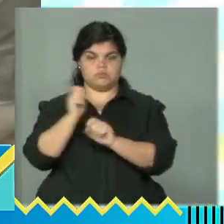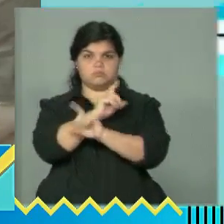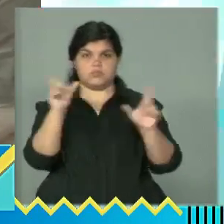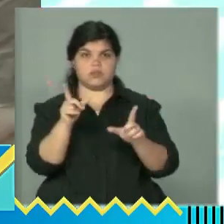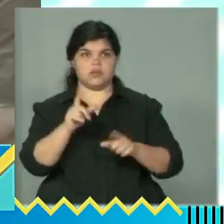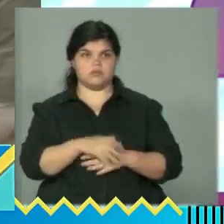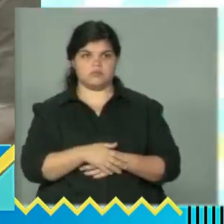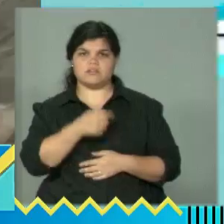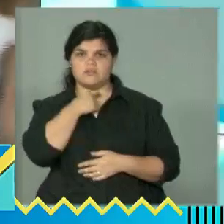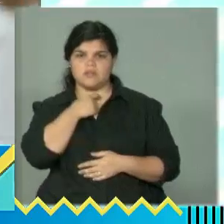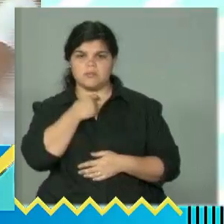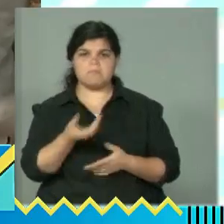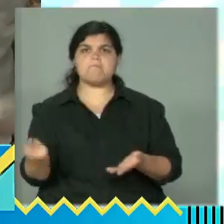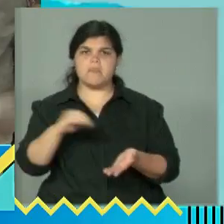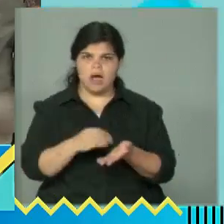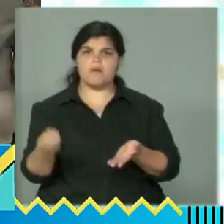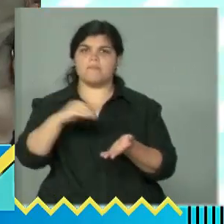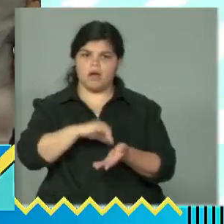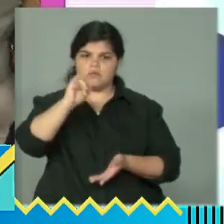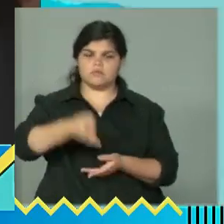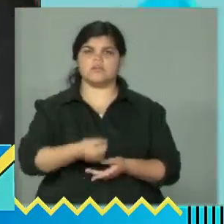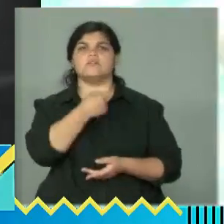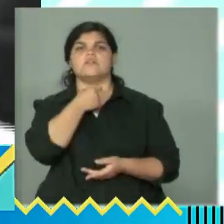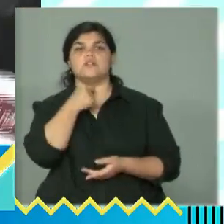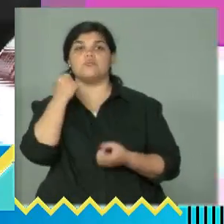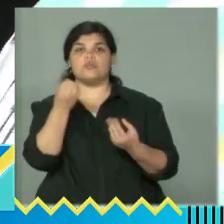hagamos otras cosas de esto, porque